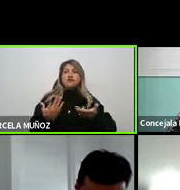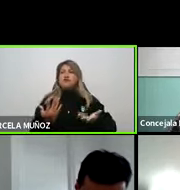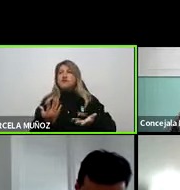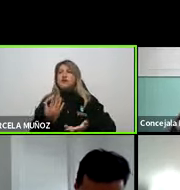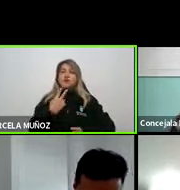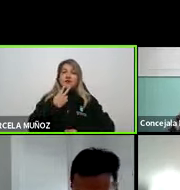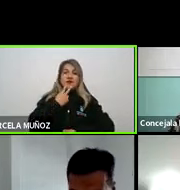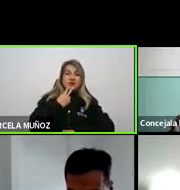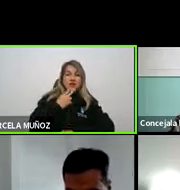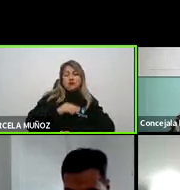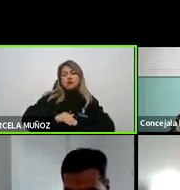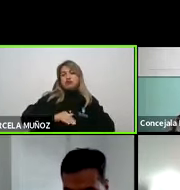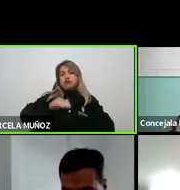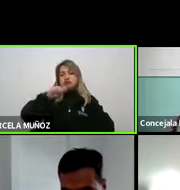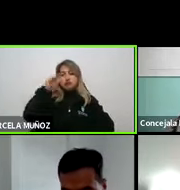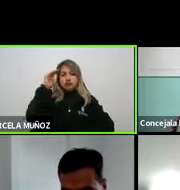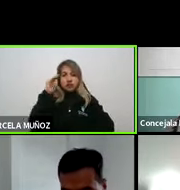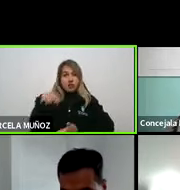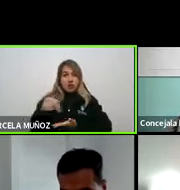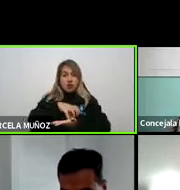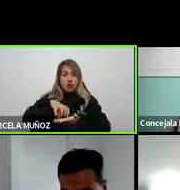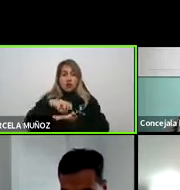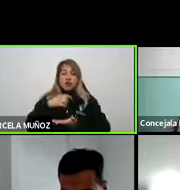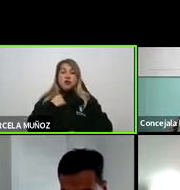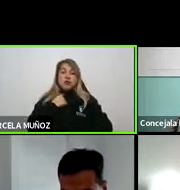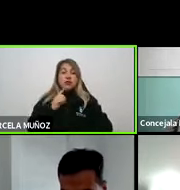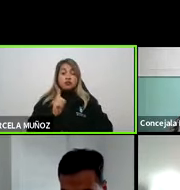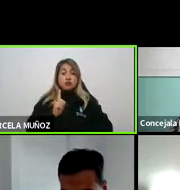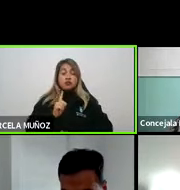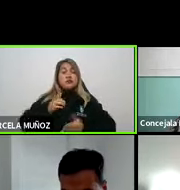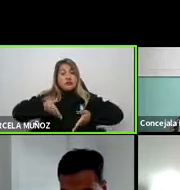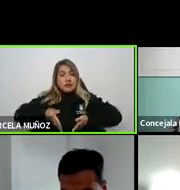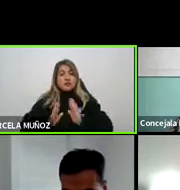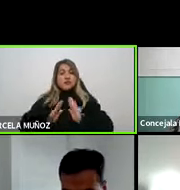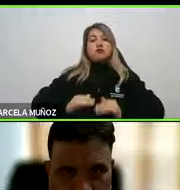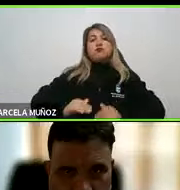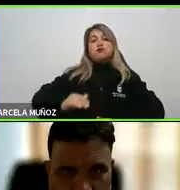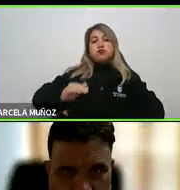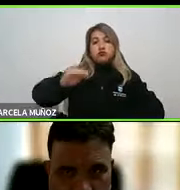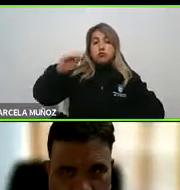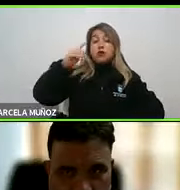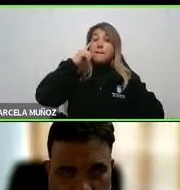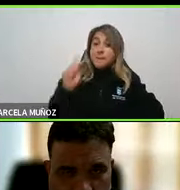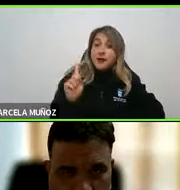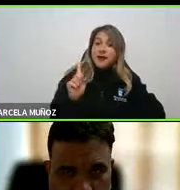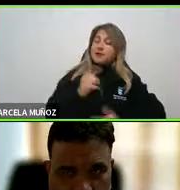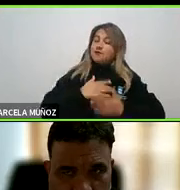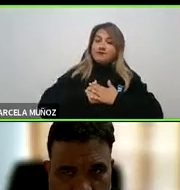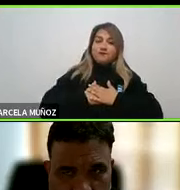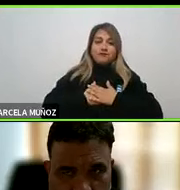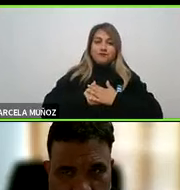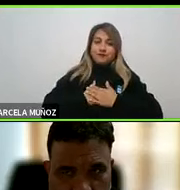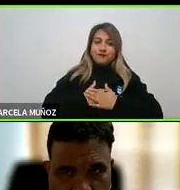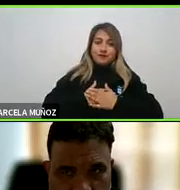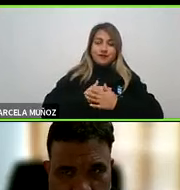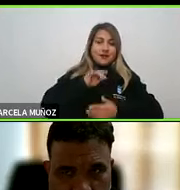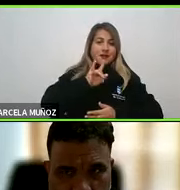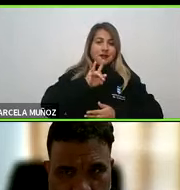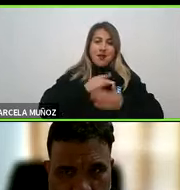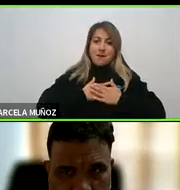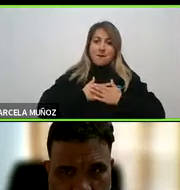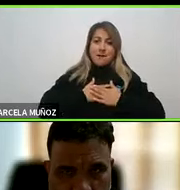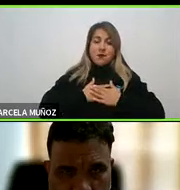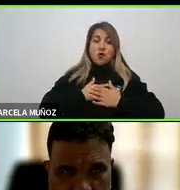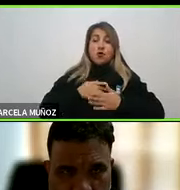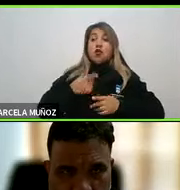nuestra vida en la comuna de Quilicura, nacido y criado, pero la amamos profundamente y no queremos que la sigan